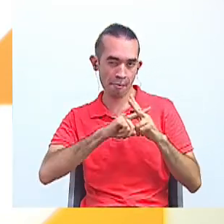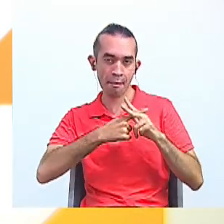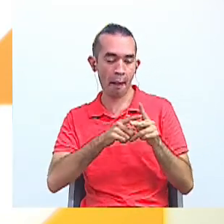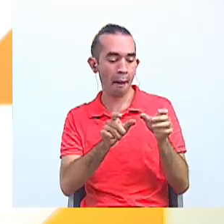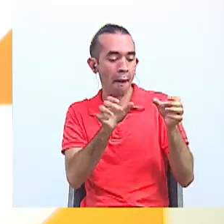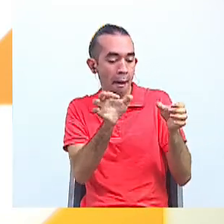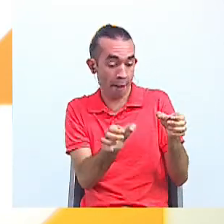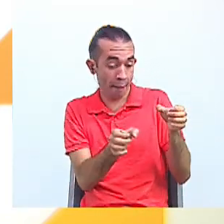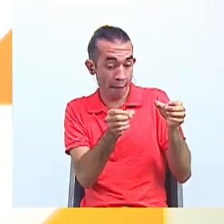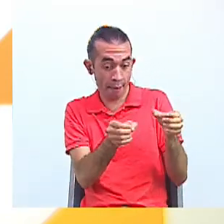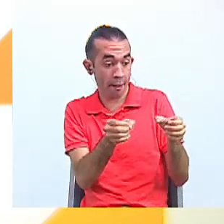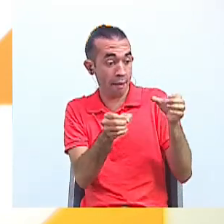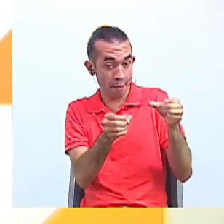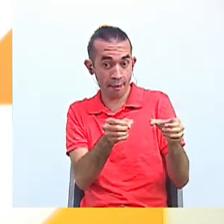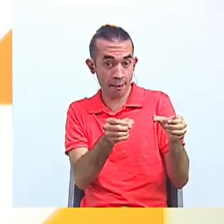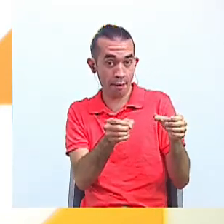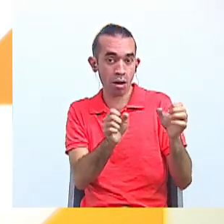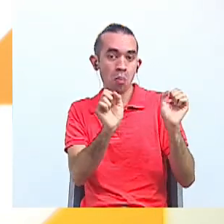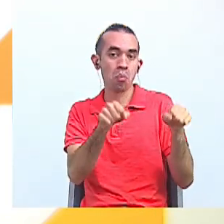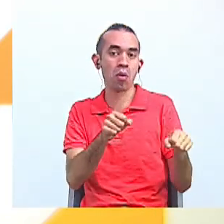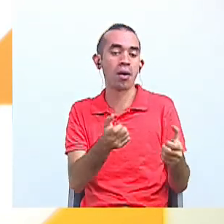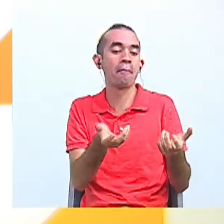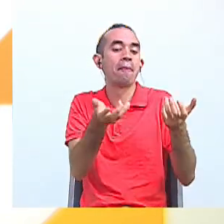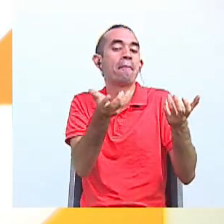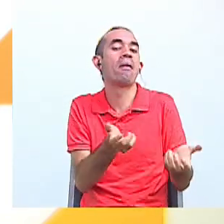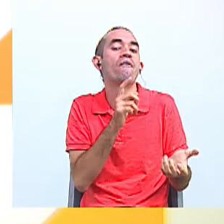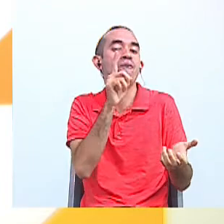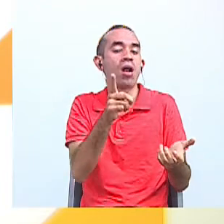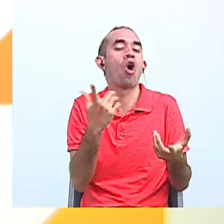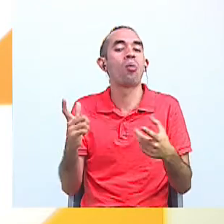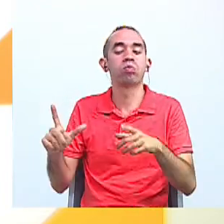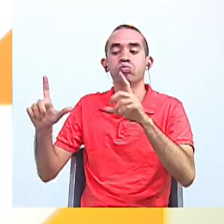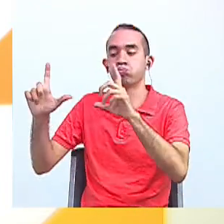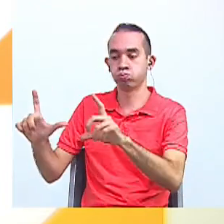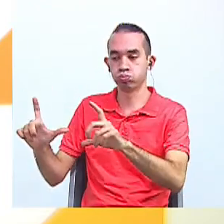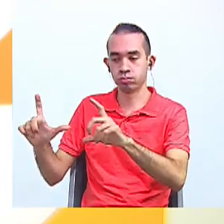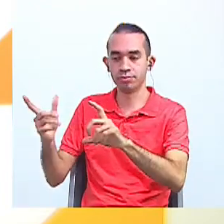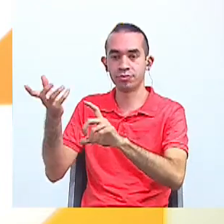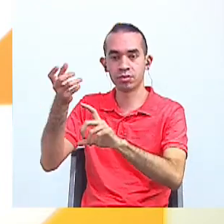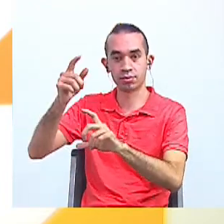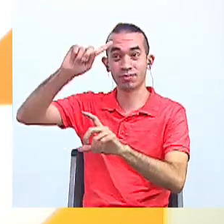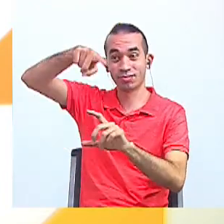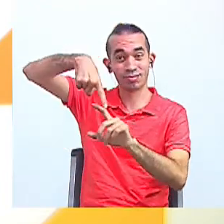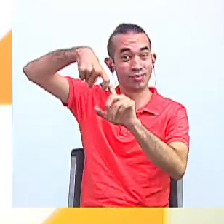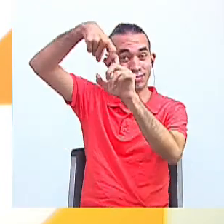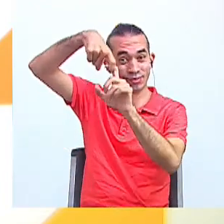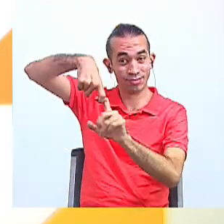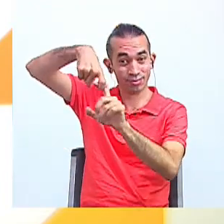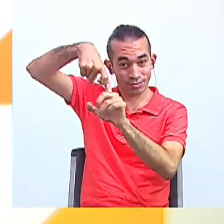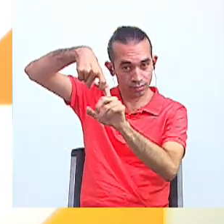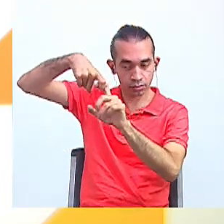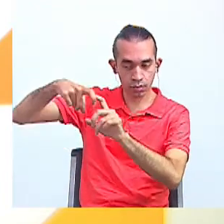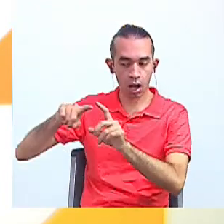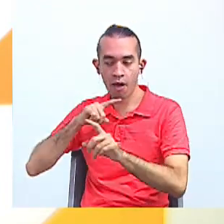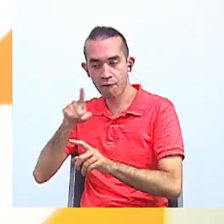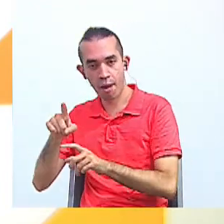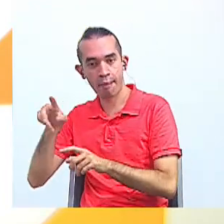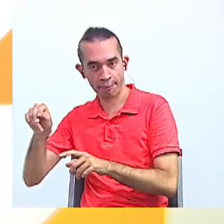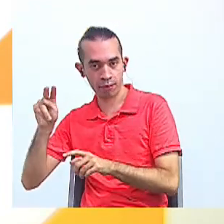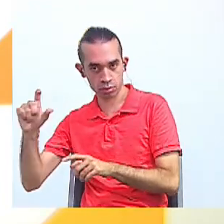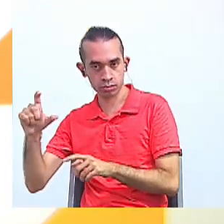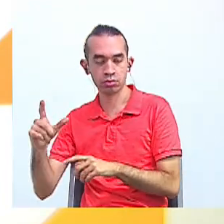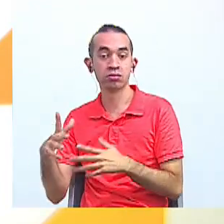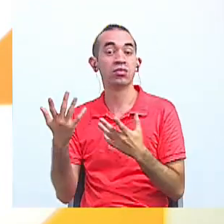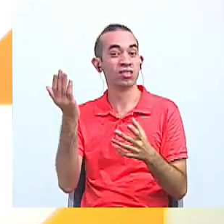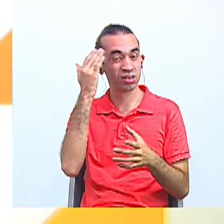cilindros, se puede obtener el peso real por medio del sensor de fuerza. Y después, cuando se sumerge en el fluido, que